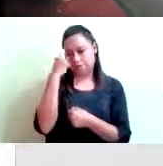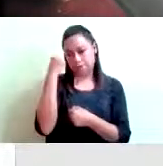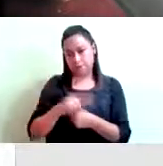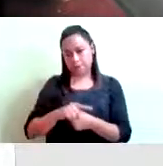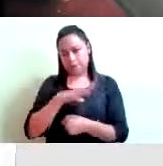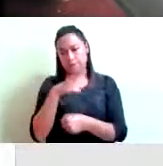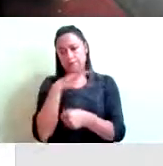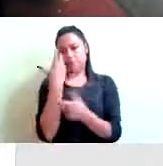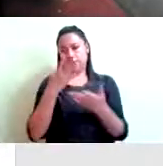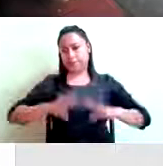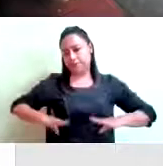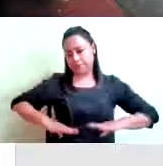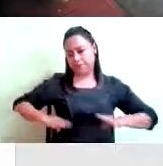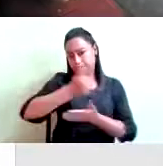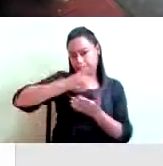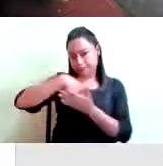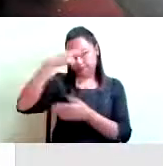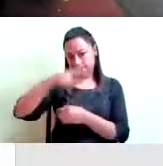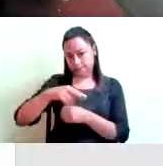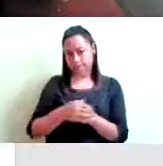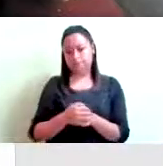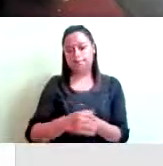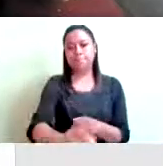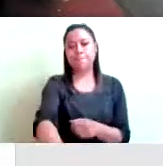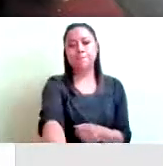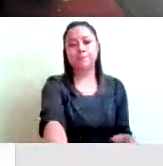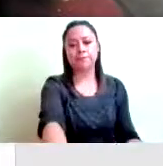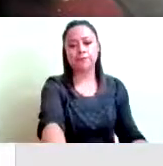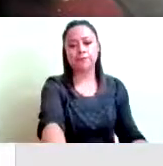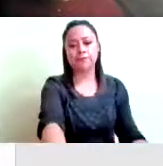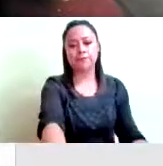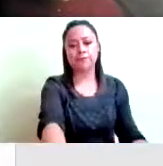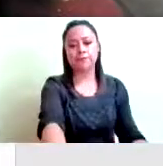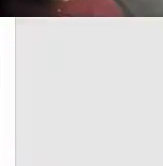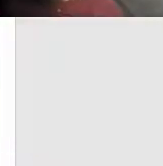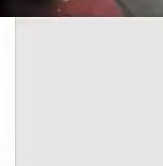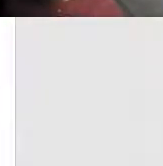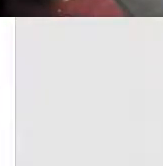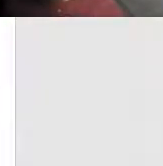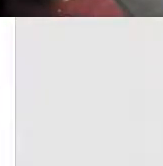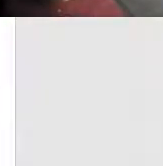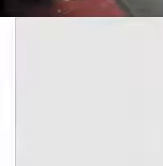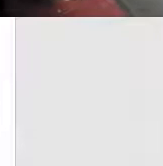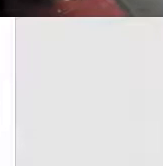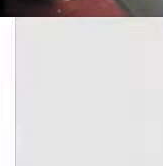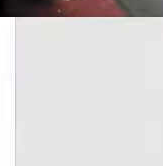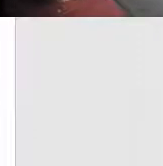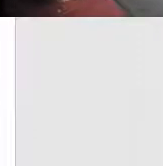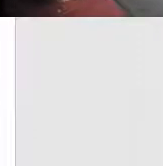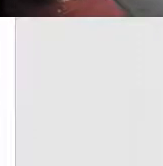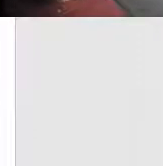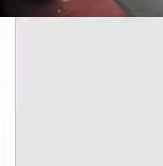también a la Ciudad de México, que son los asentamientos irregulares. Y que cuando hablamos de asentamientos irregulares,